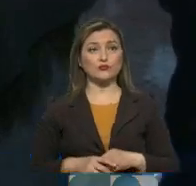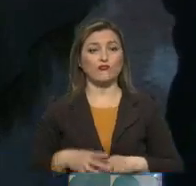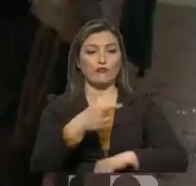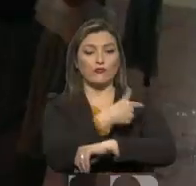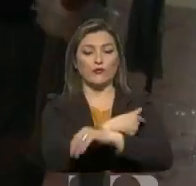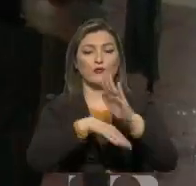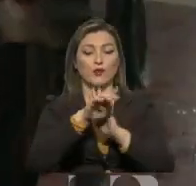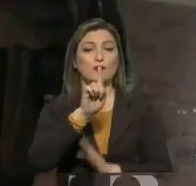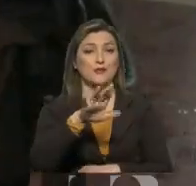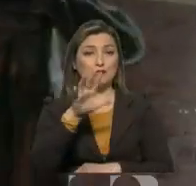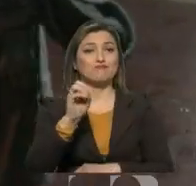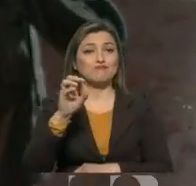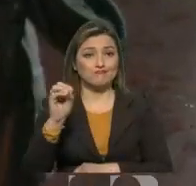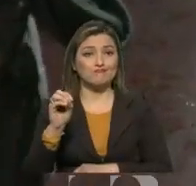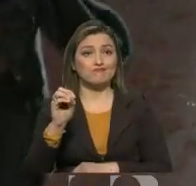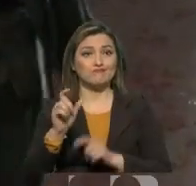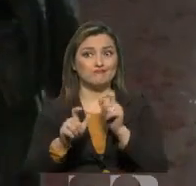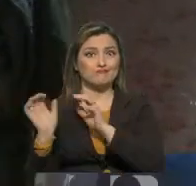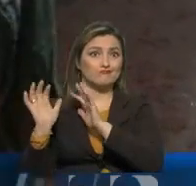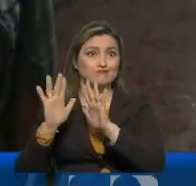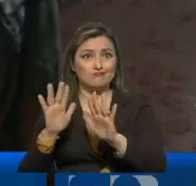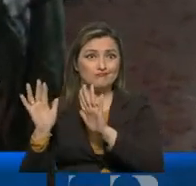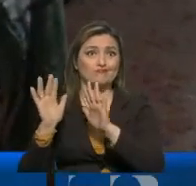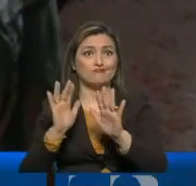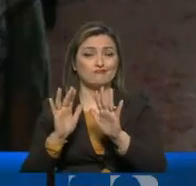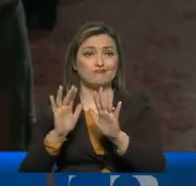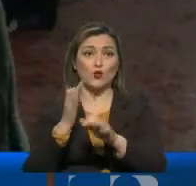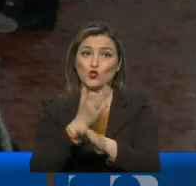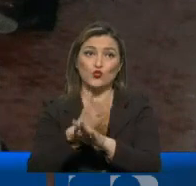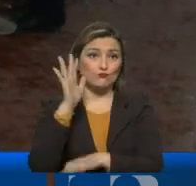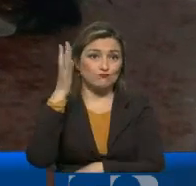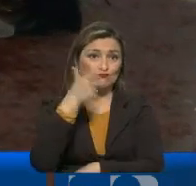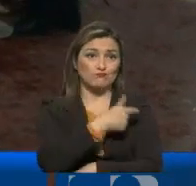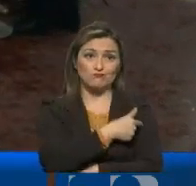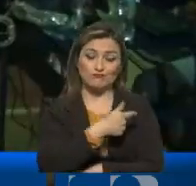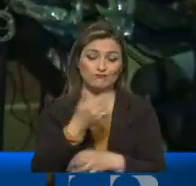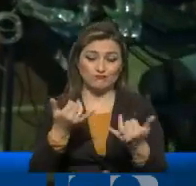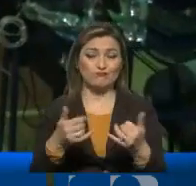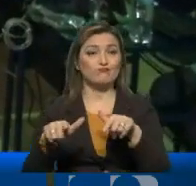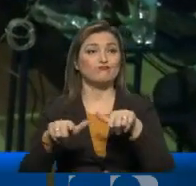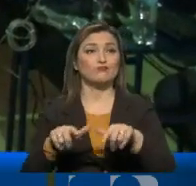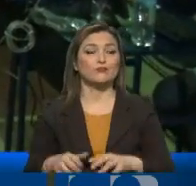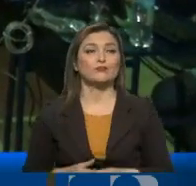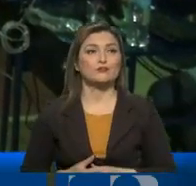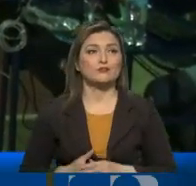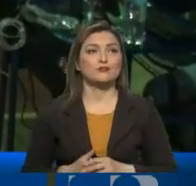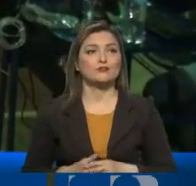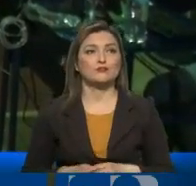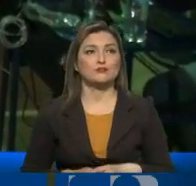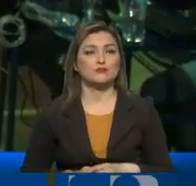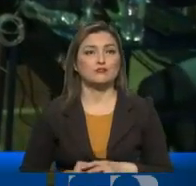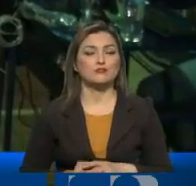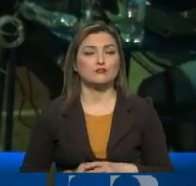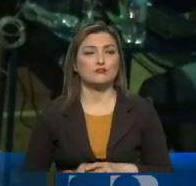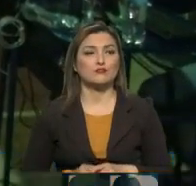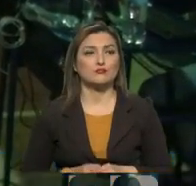más de 1500 vacunas por la presencia de ciudadanos que no debían aplicarse la vacuna en ese lugar en quito- carla